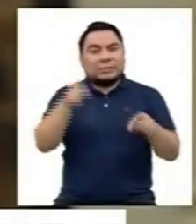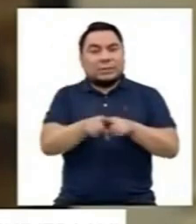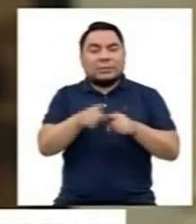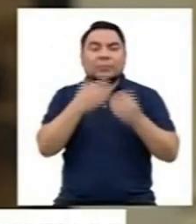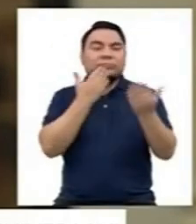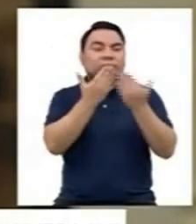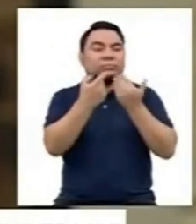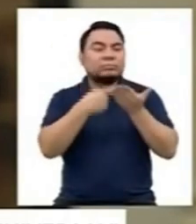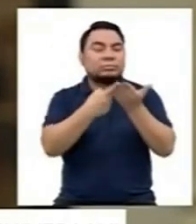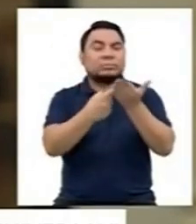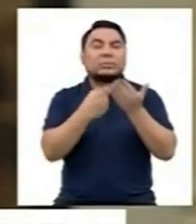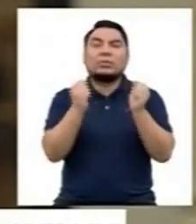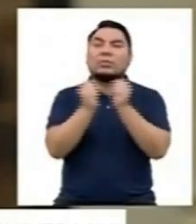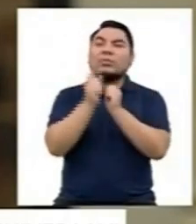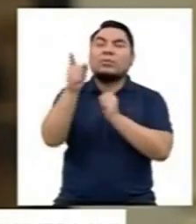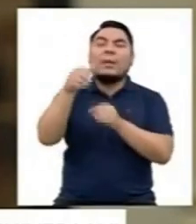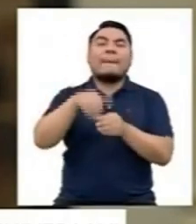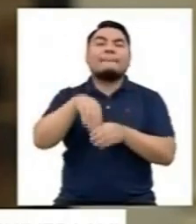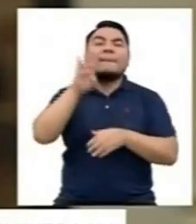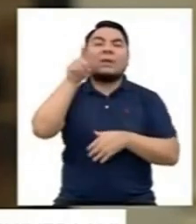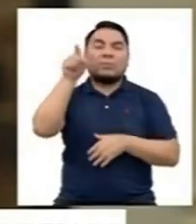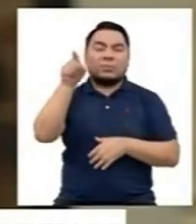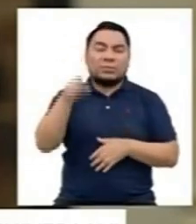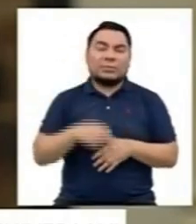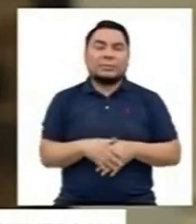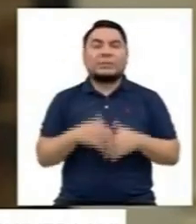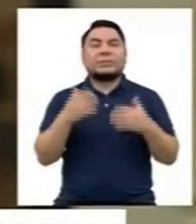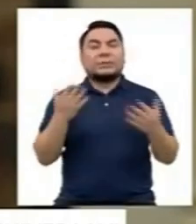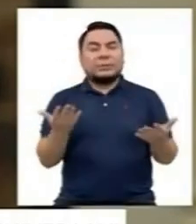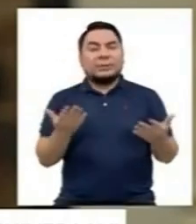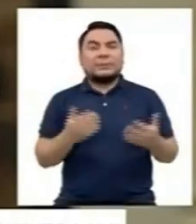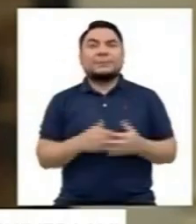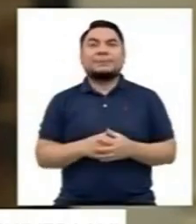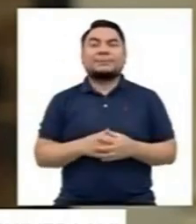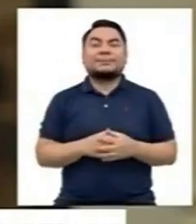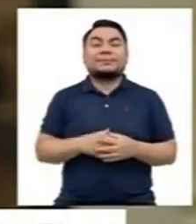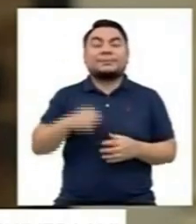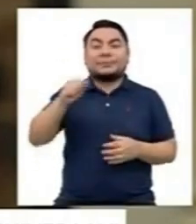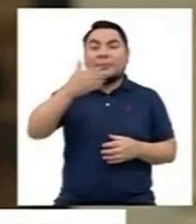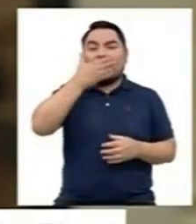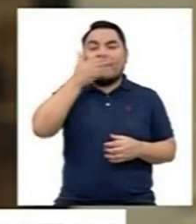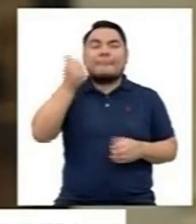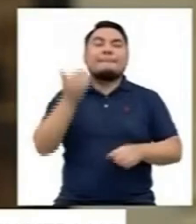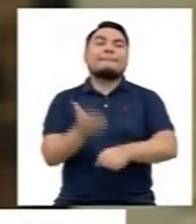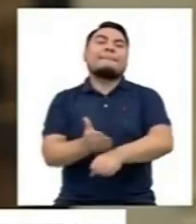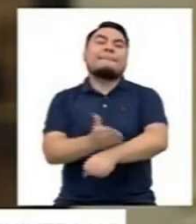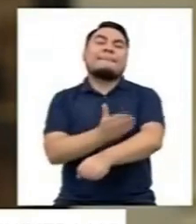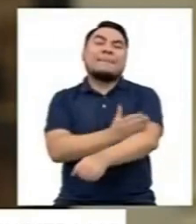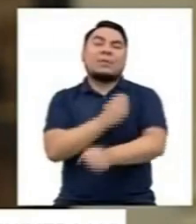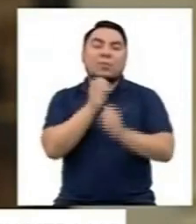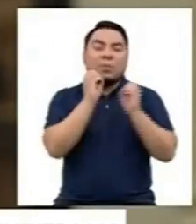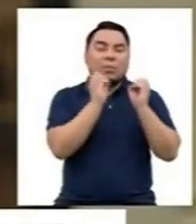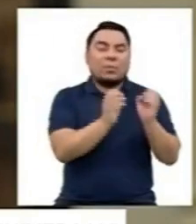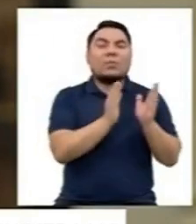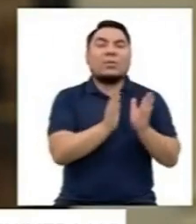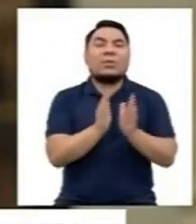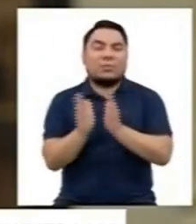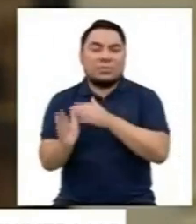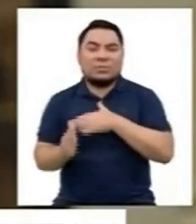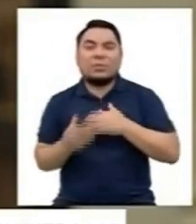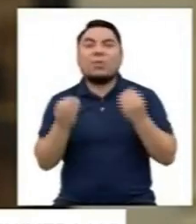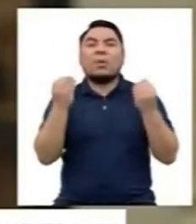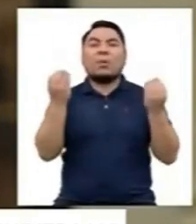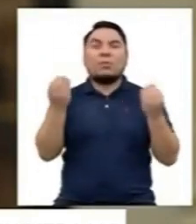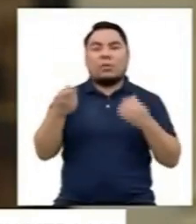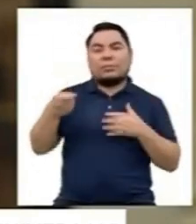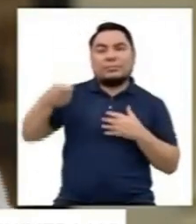futuros toda una población que necesita o merece. Entonces, ese es en pocos términos el gran